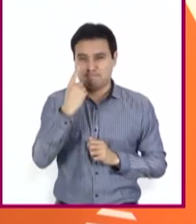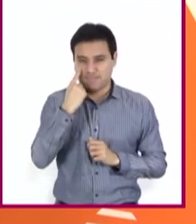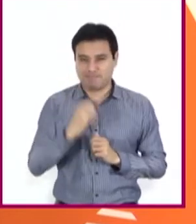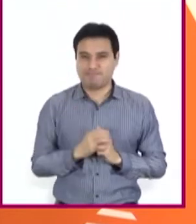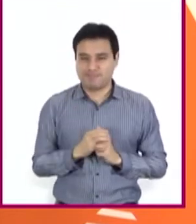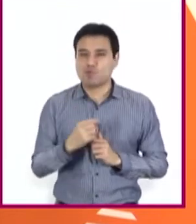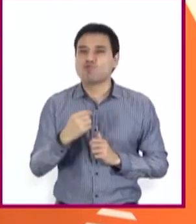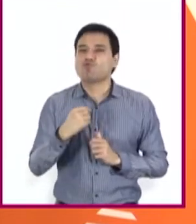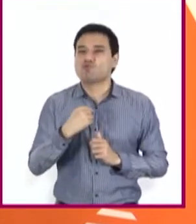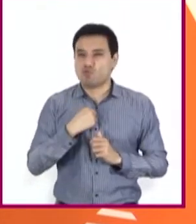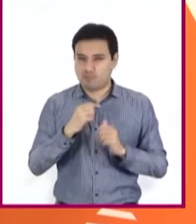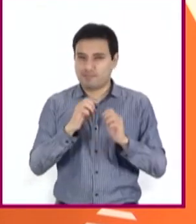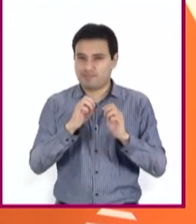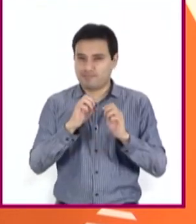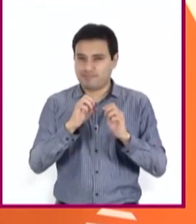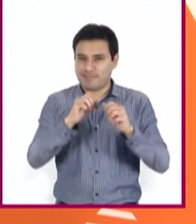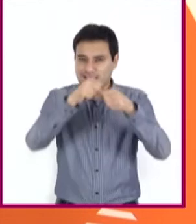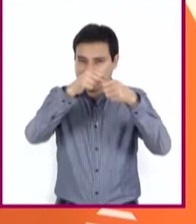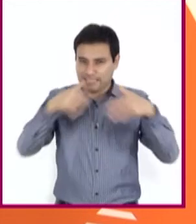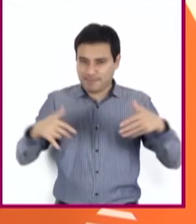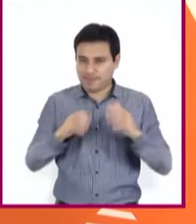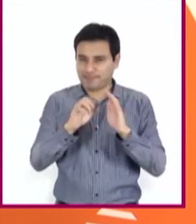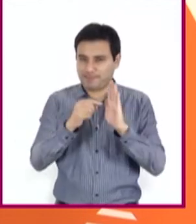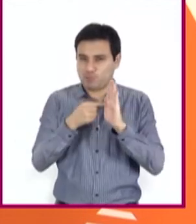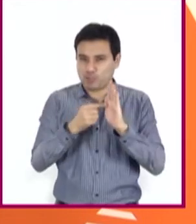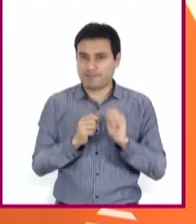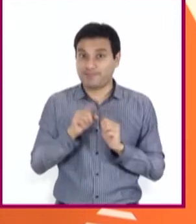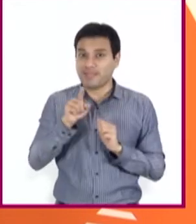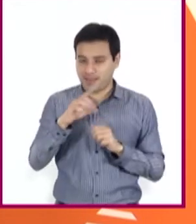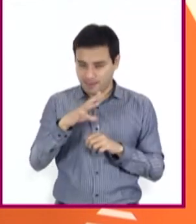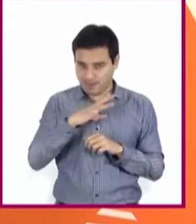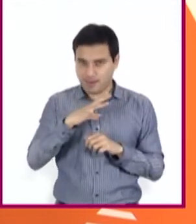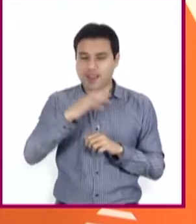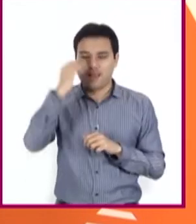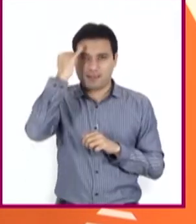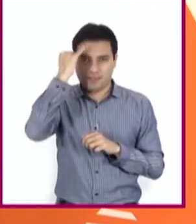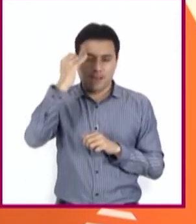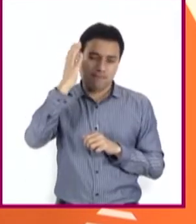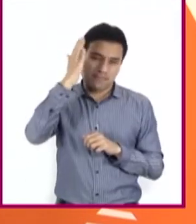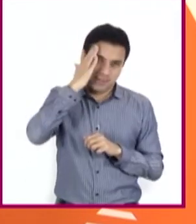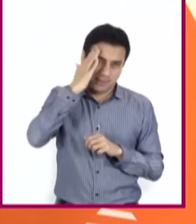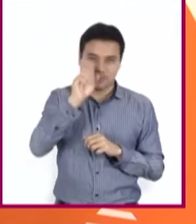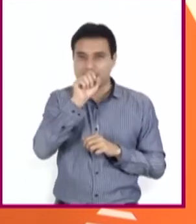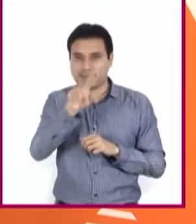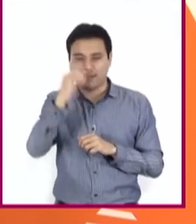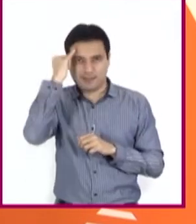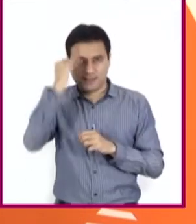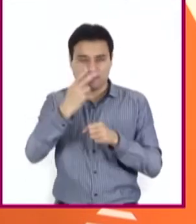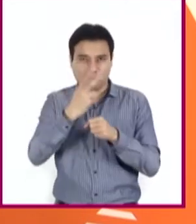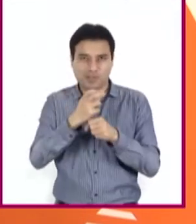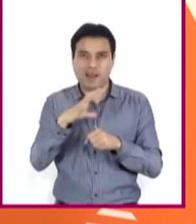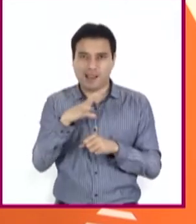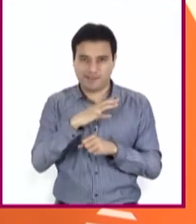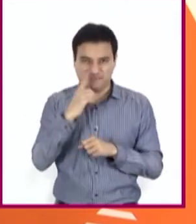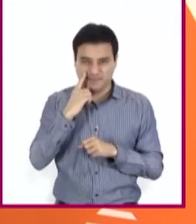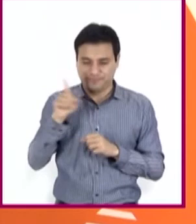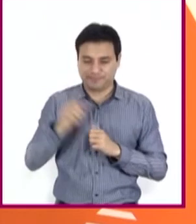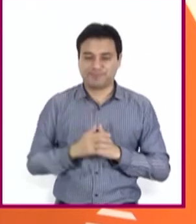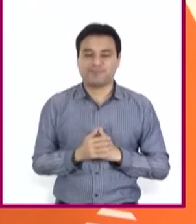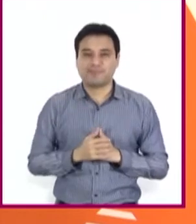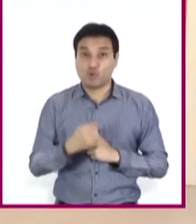el siguiente esquema, en donde viene la idea principal y algunas ideas secundarias que ya